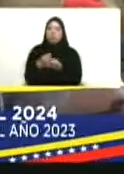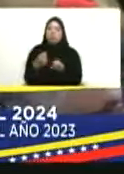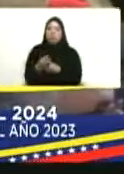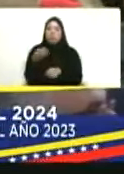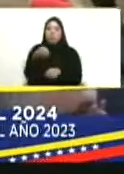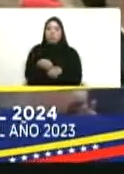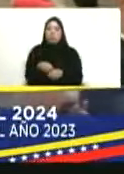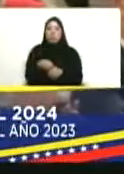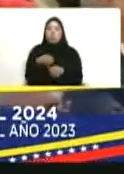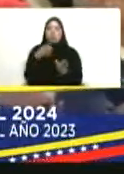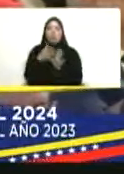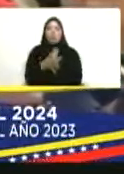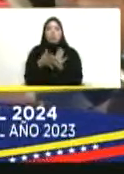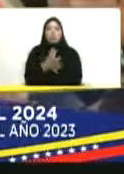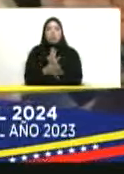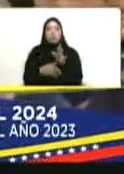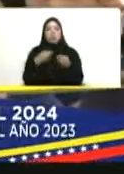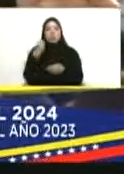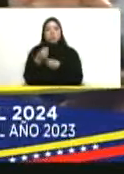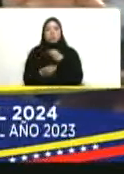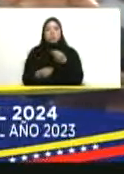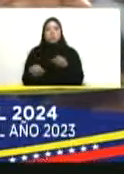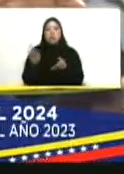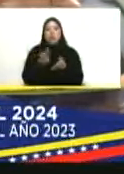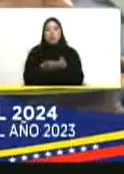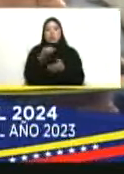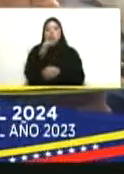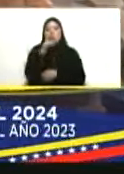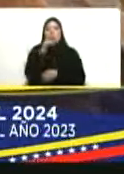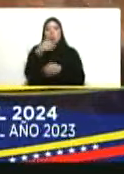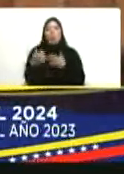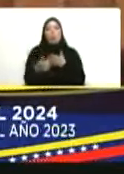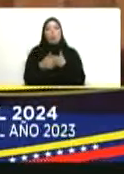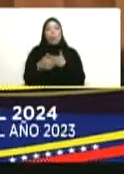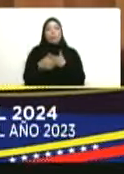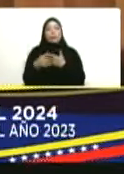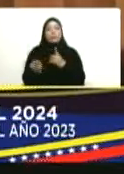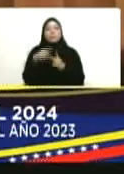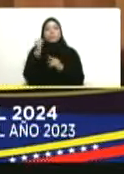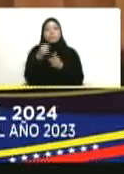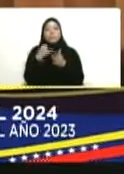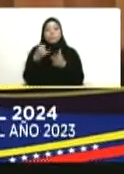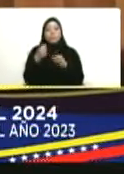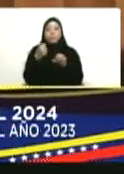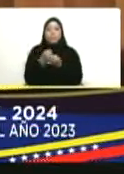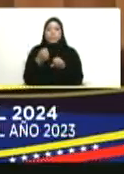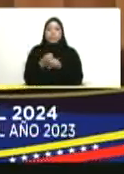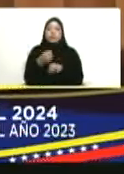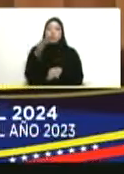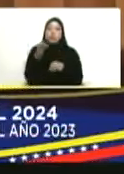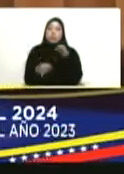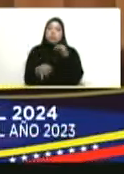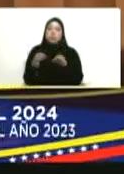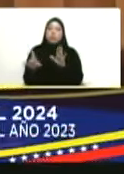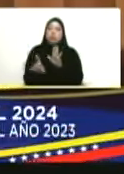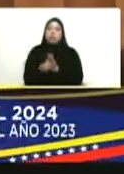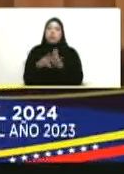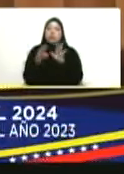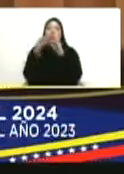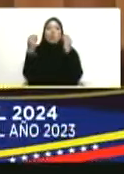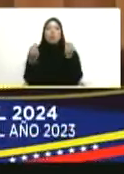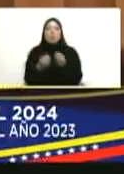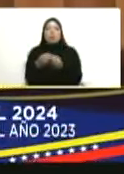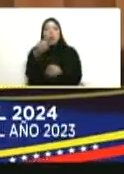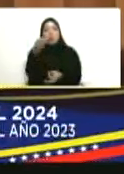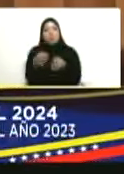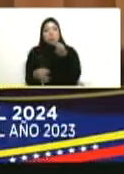incorporar conceptos ofensivos o irrespetuosos contra las instituciones del Estado en cumplimiento de la ley orgánica del Tribunal